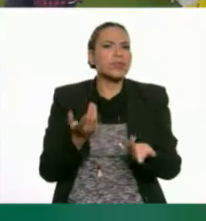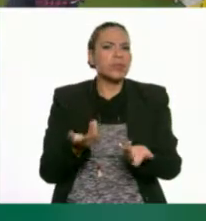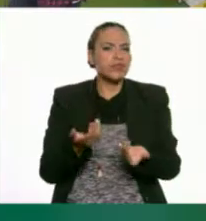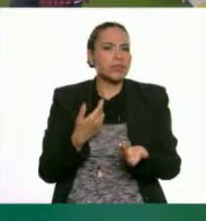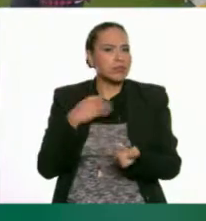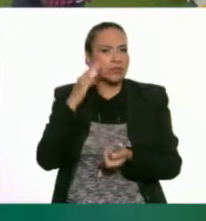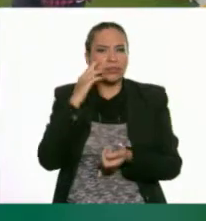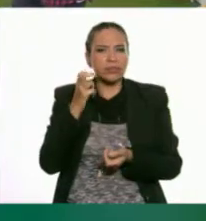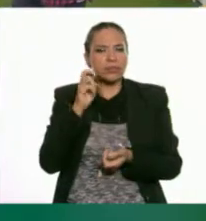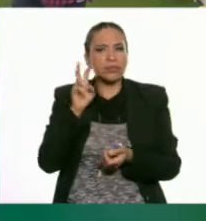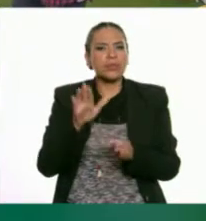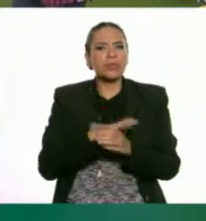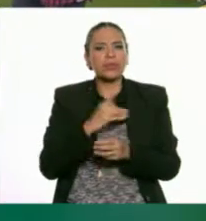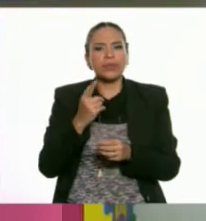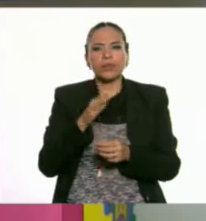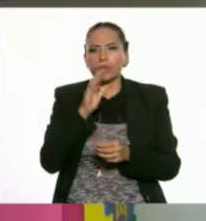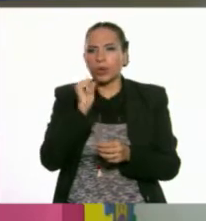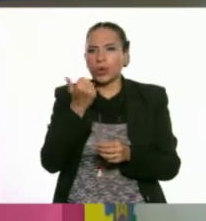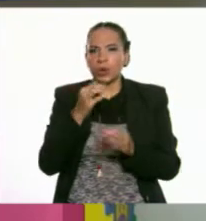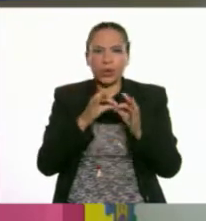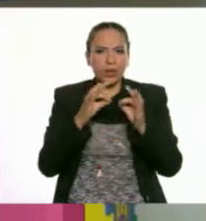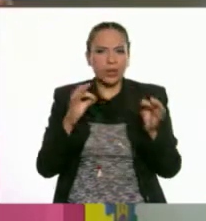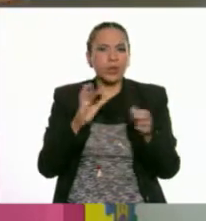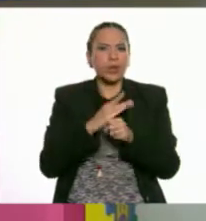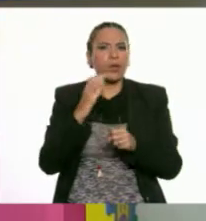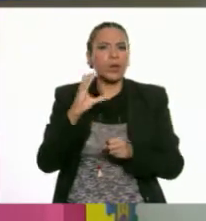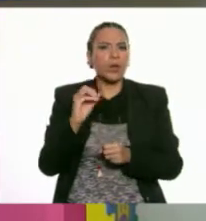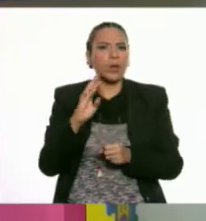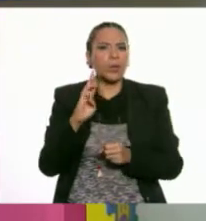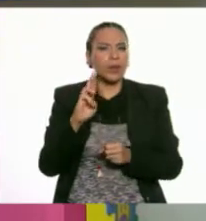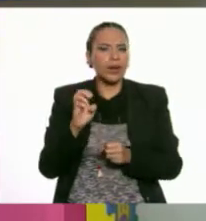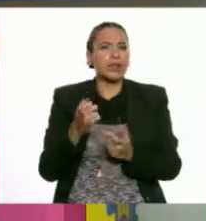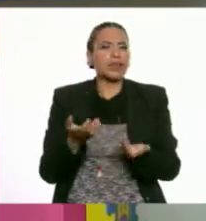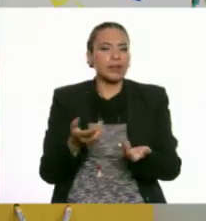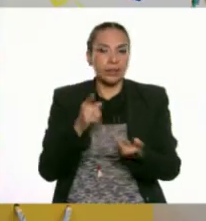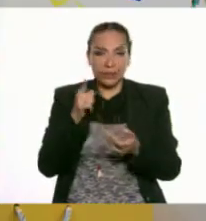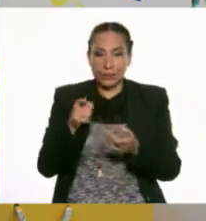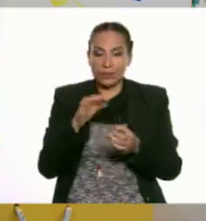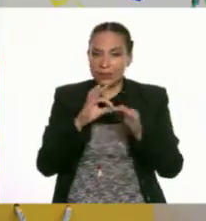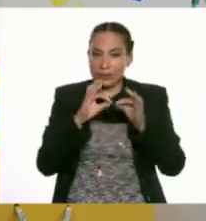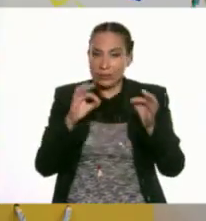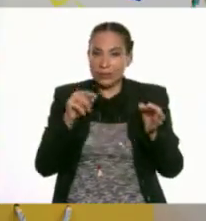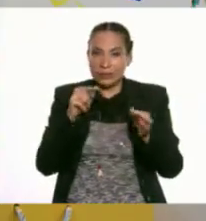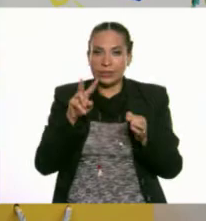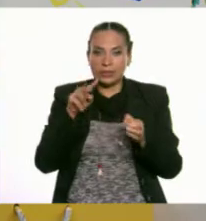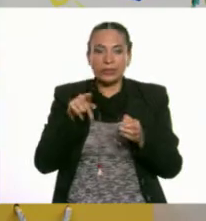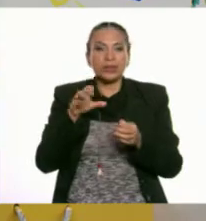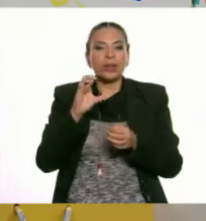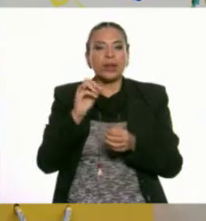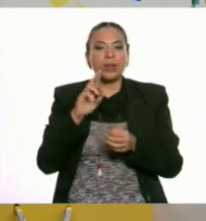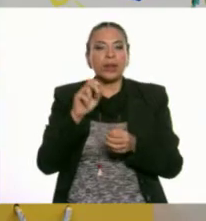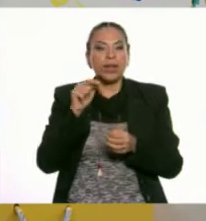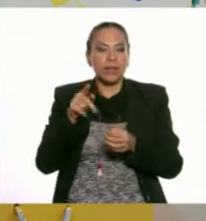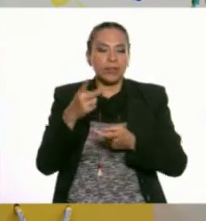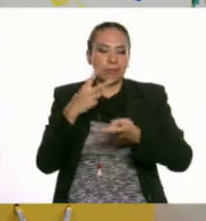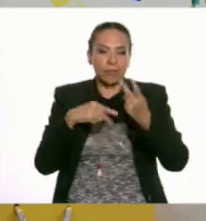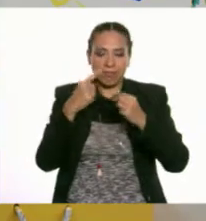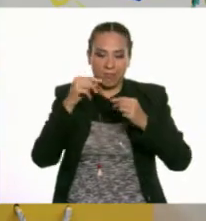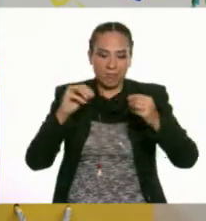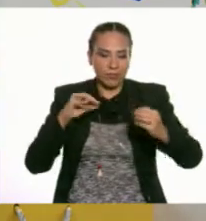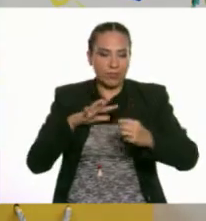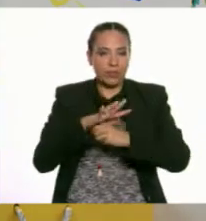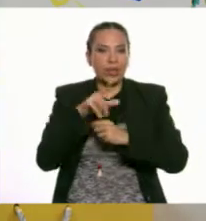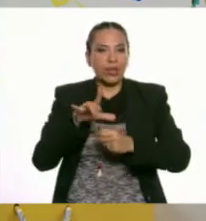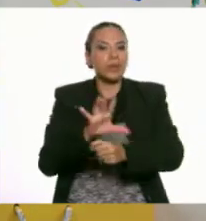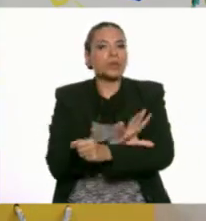había pensado, pero es verdad. ¿No puede ser otro alambre? ¿Por qué de cobre? Porque el alambre de cobre, justamente el cobre, es un excelente